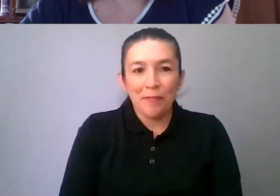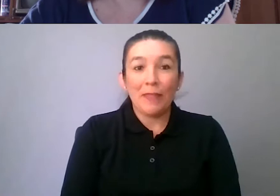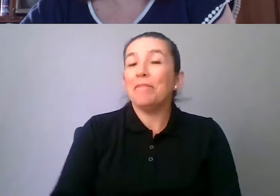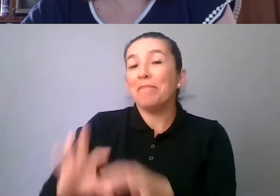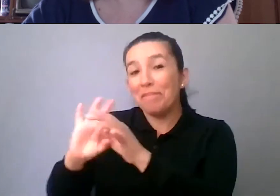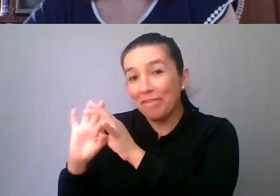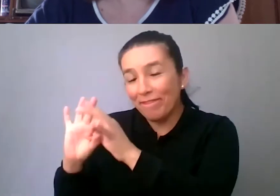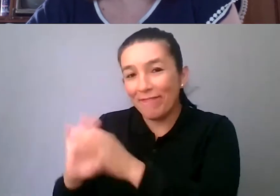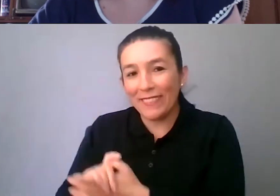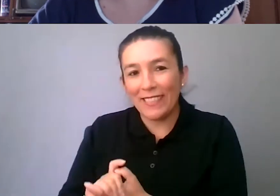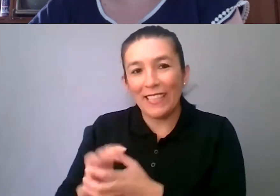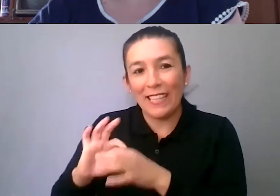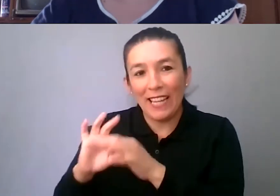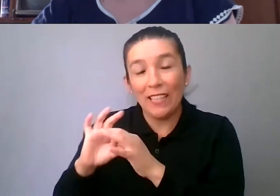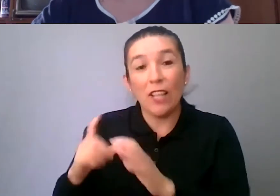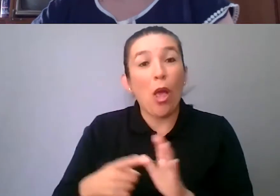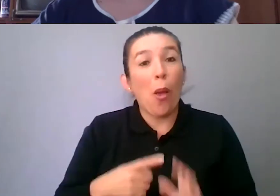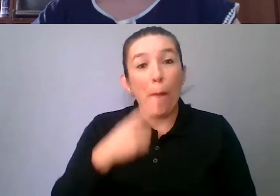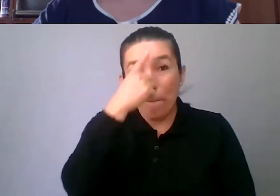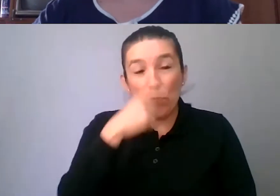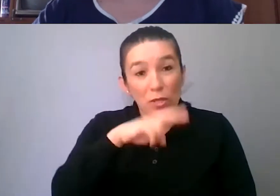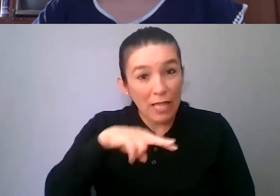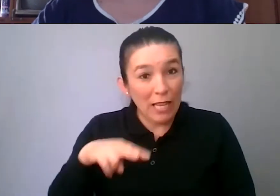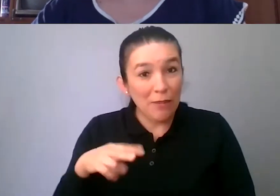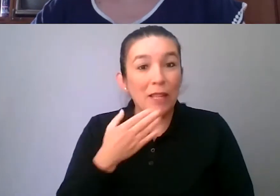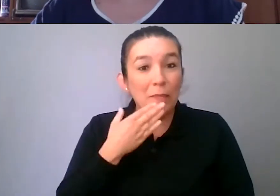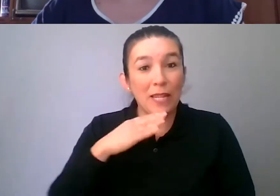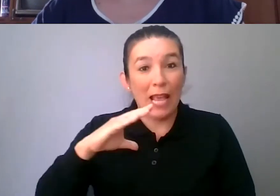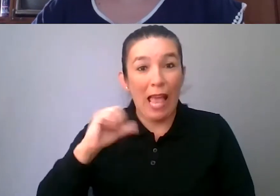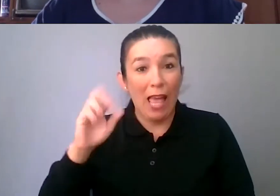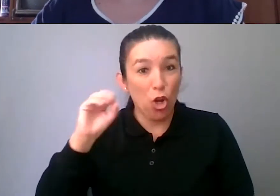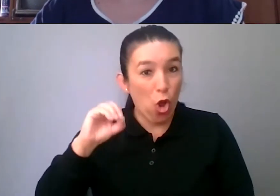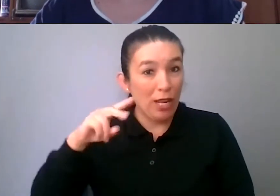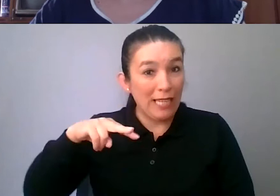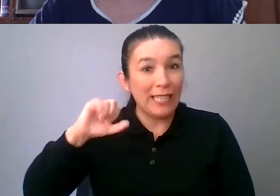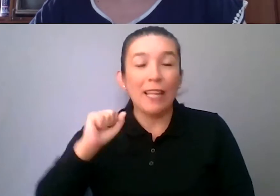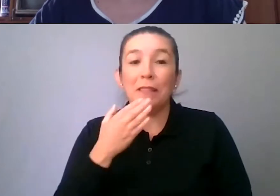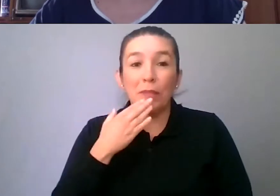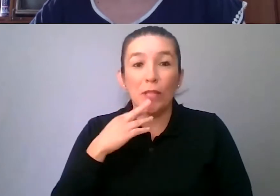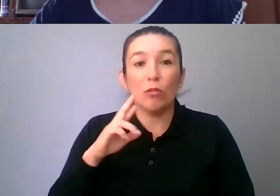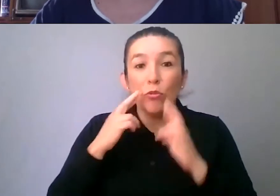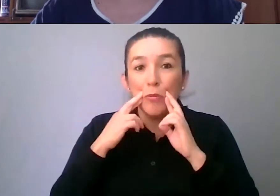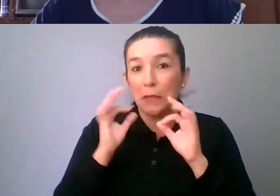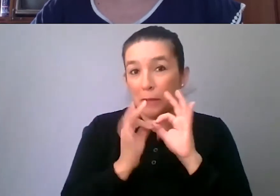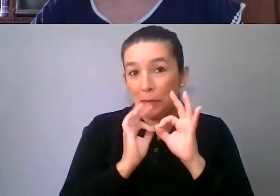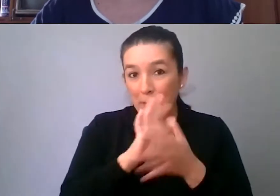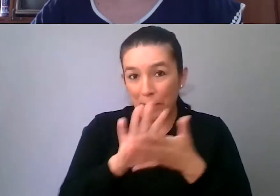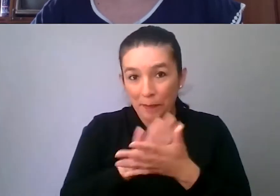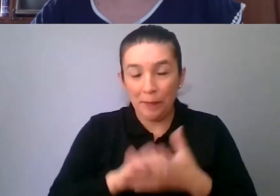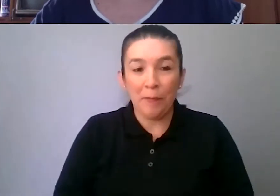Gracias, gracias, gracias al Museo Fon, gracias también a Carolina que nos acompaña, a Ruth en la interpretación en lengua